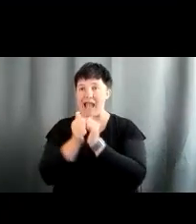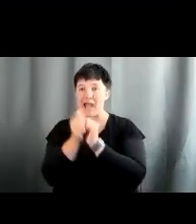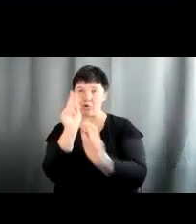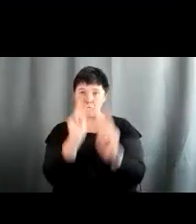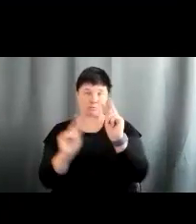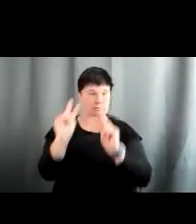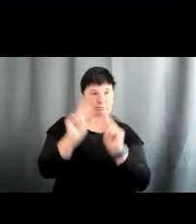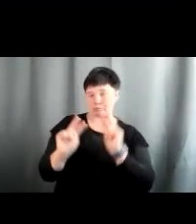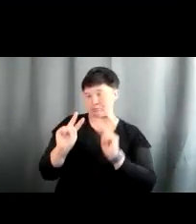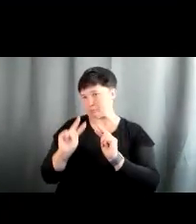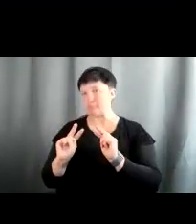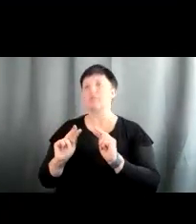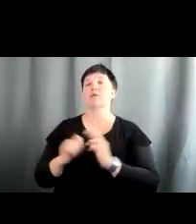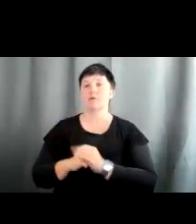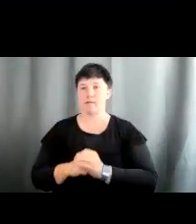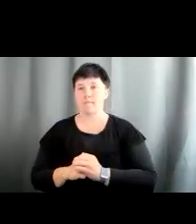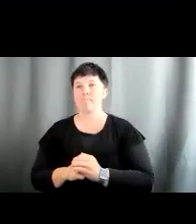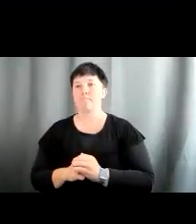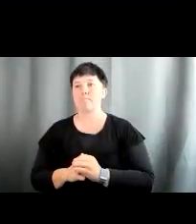alguna pregunta del público?